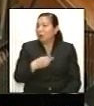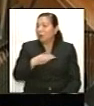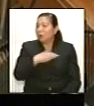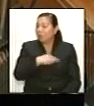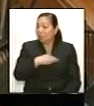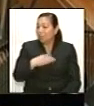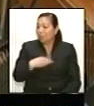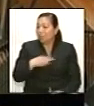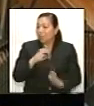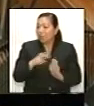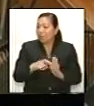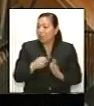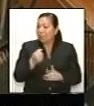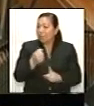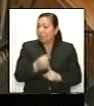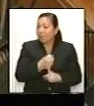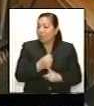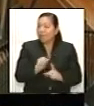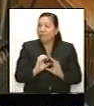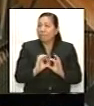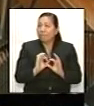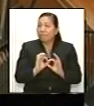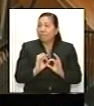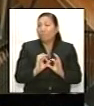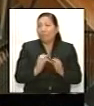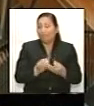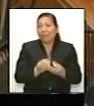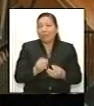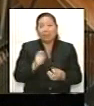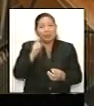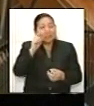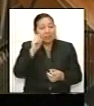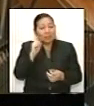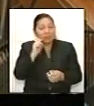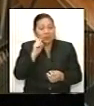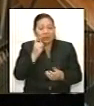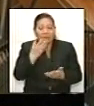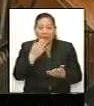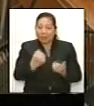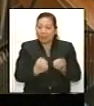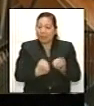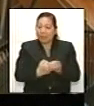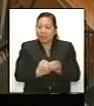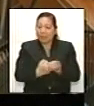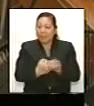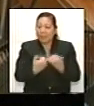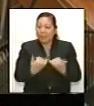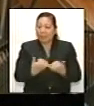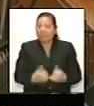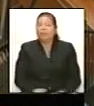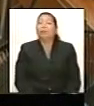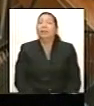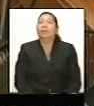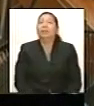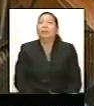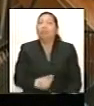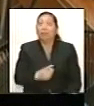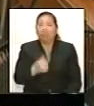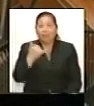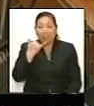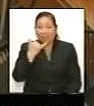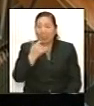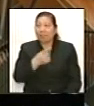Ministerio, el Programa Nacional contra la Violencia Familiar y Sexual, tiene en este caso servicios de apoyo, como es en este caso la línea 100 y el